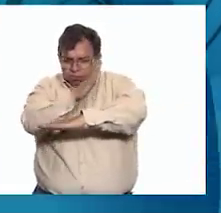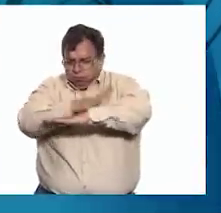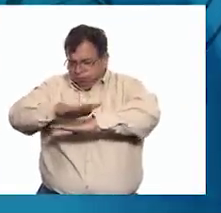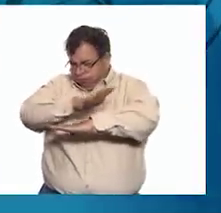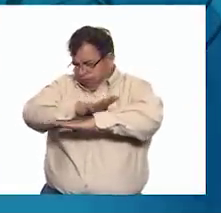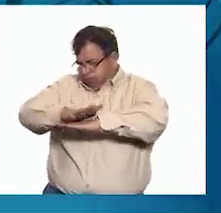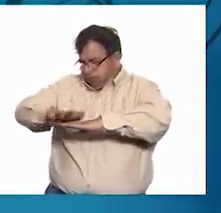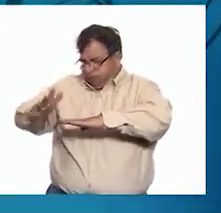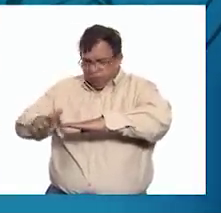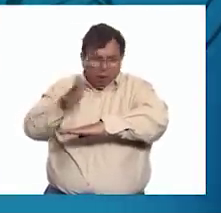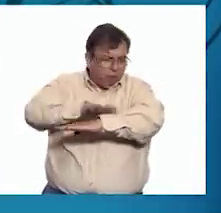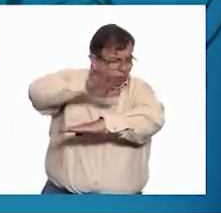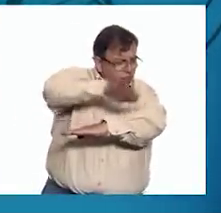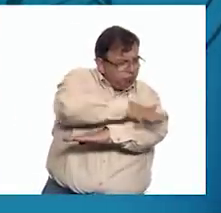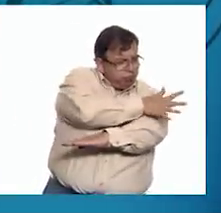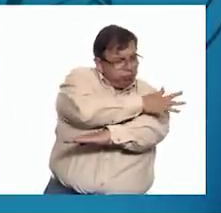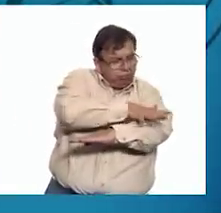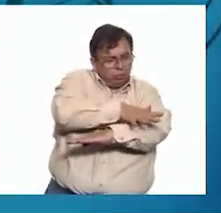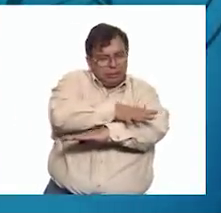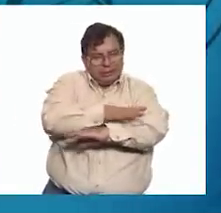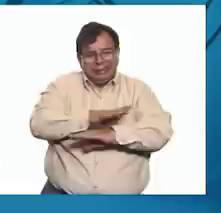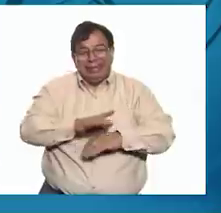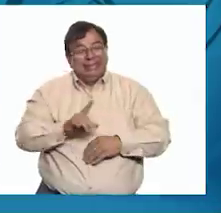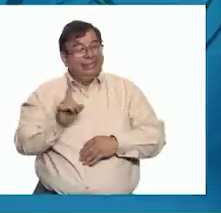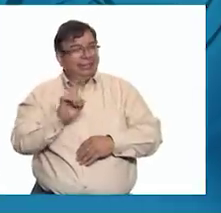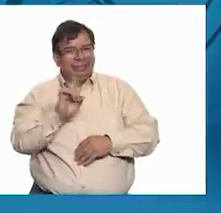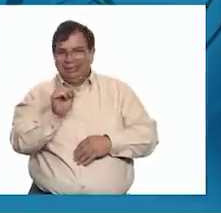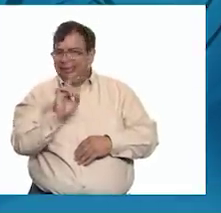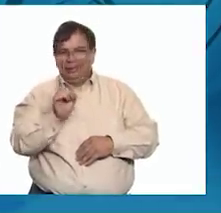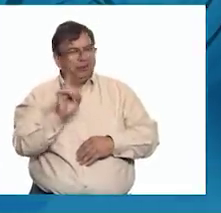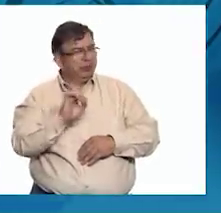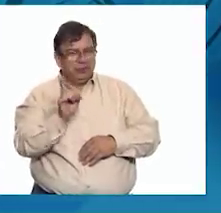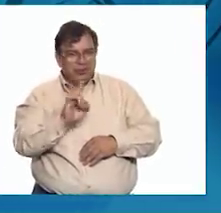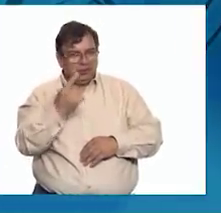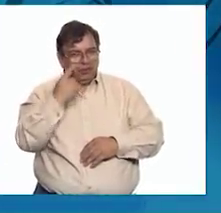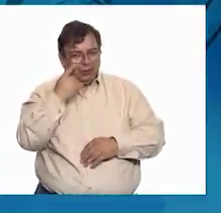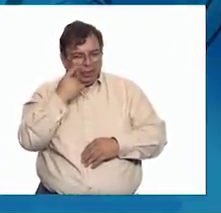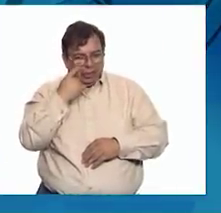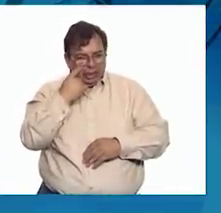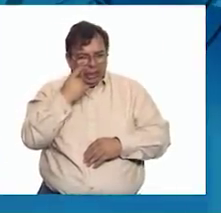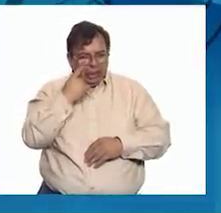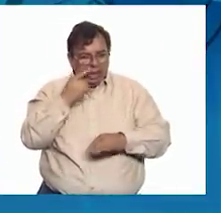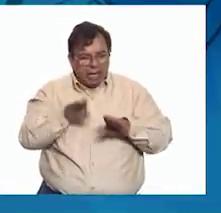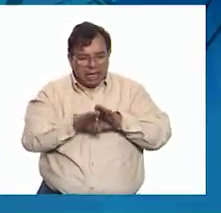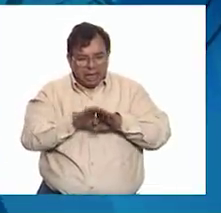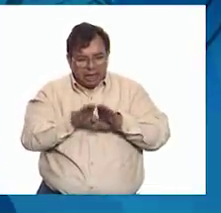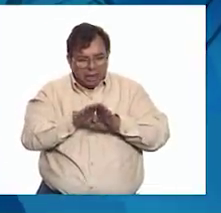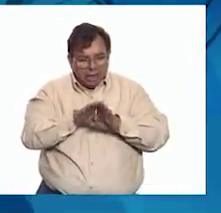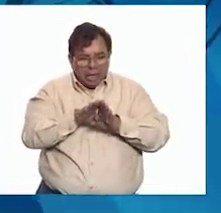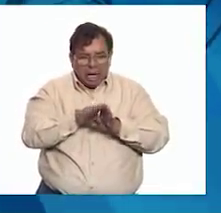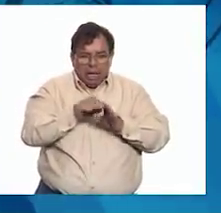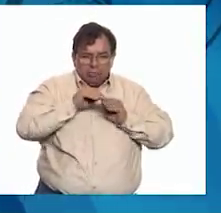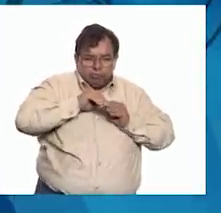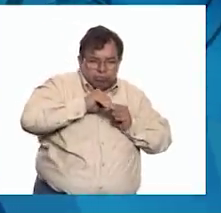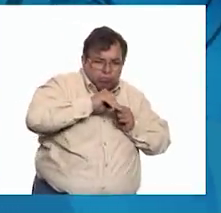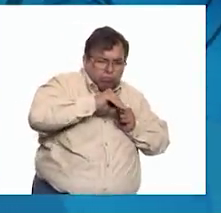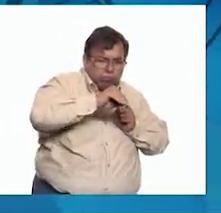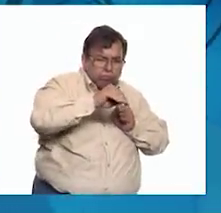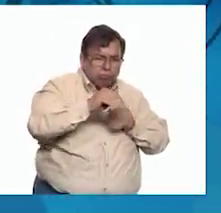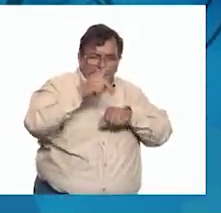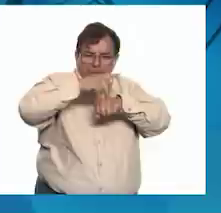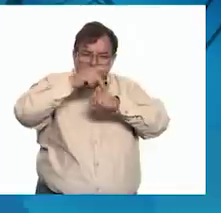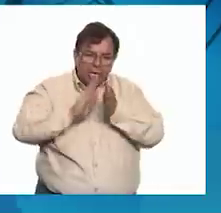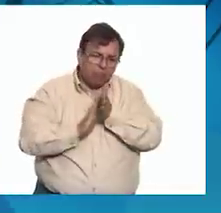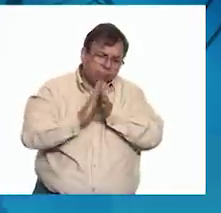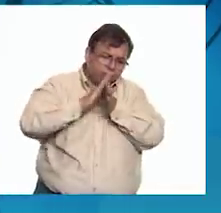península. Muy bien. En este caso no es así, Larisa. Hay largas distancias en que hay acantilados. En